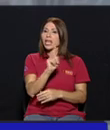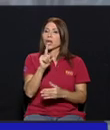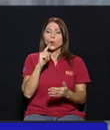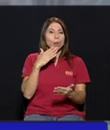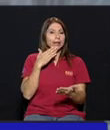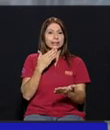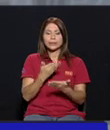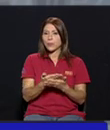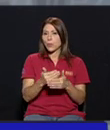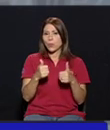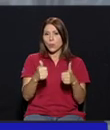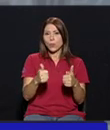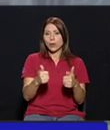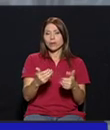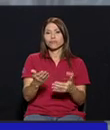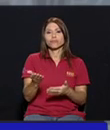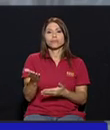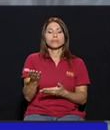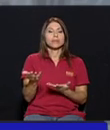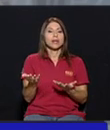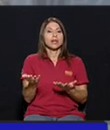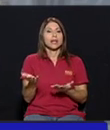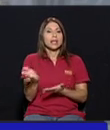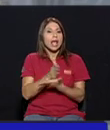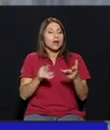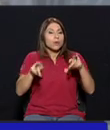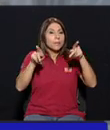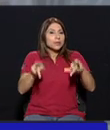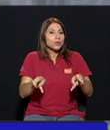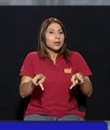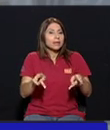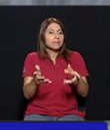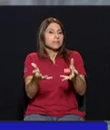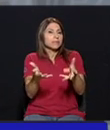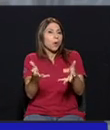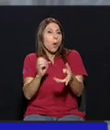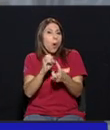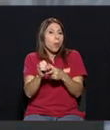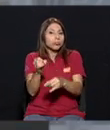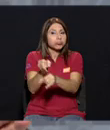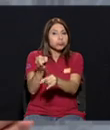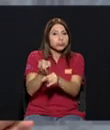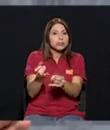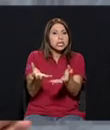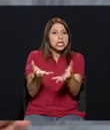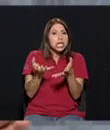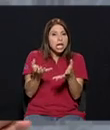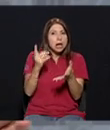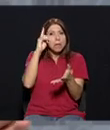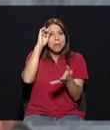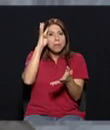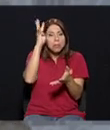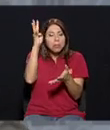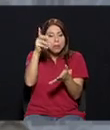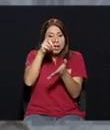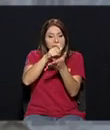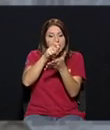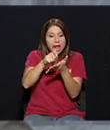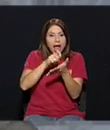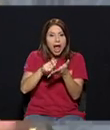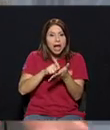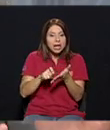nada que alguien pretenda crear unos indicadores para